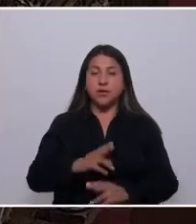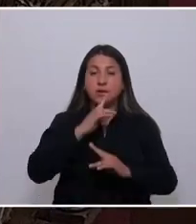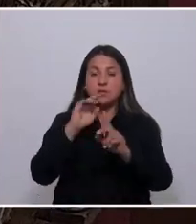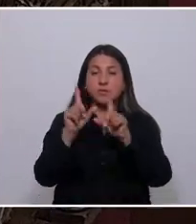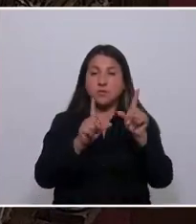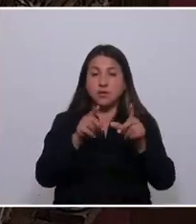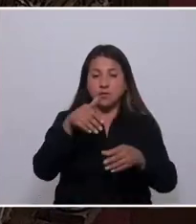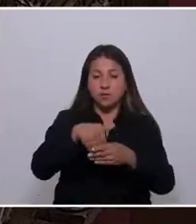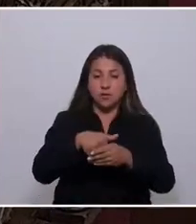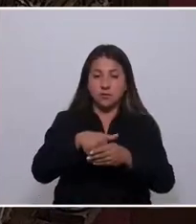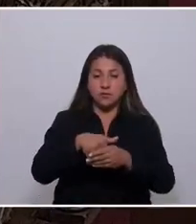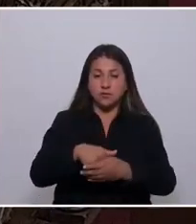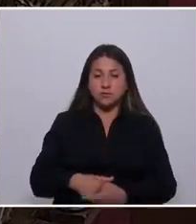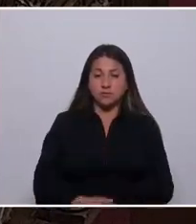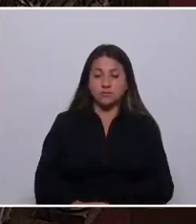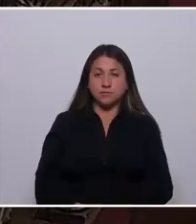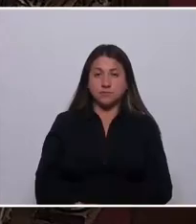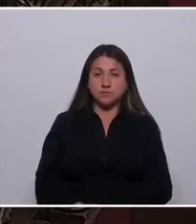resultado de la votación.